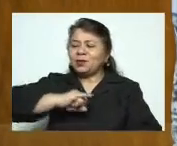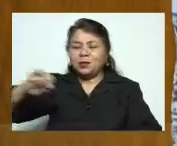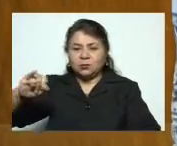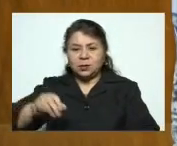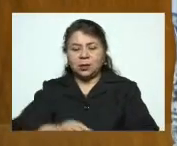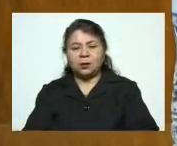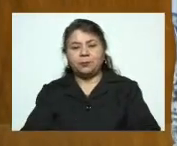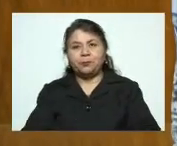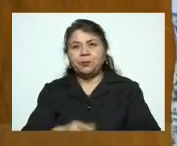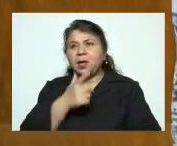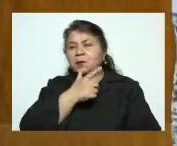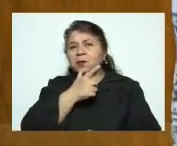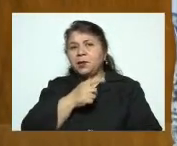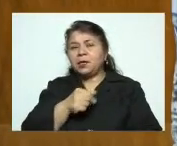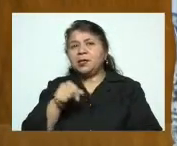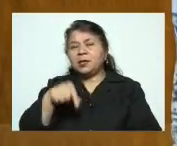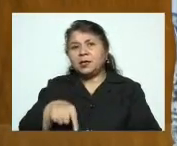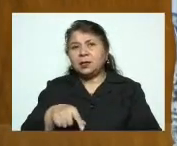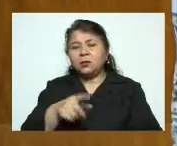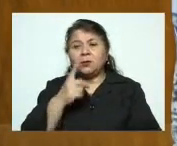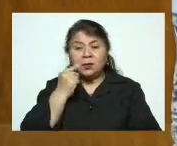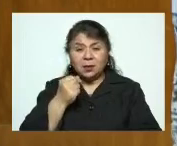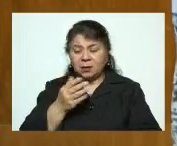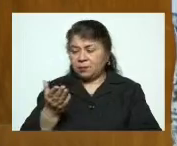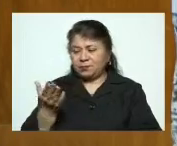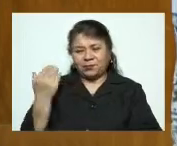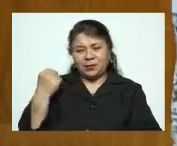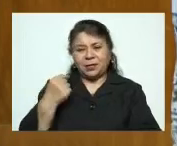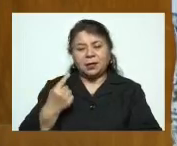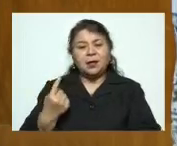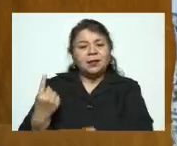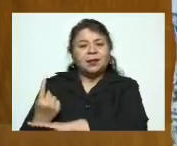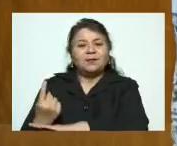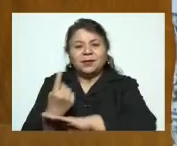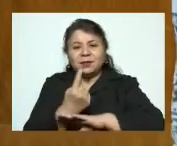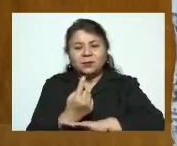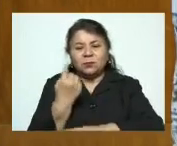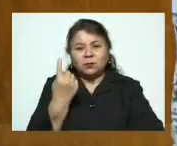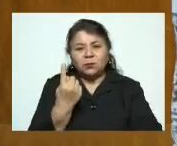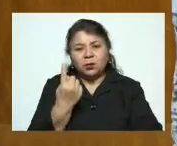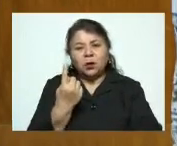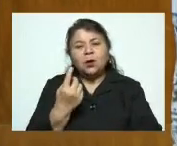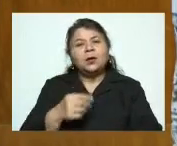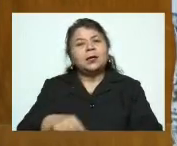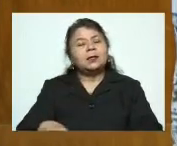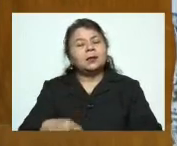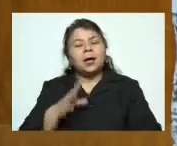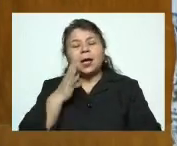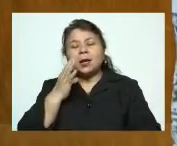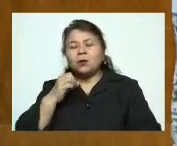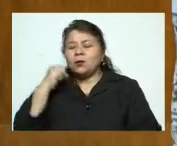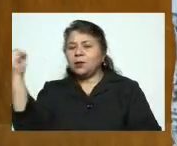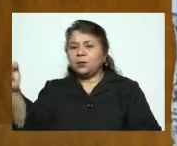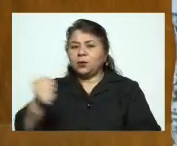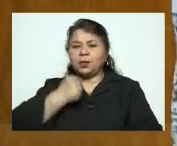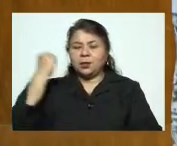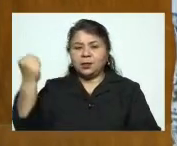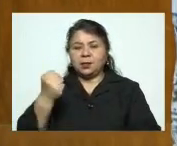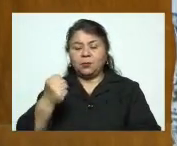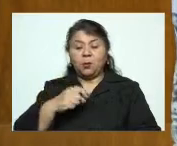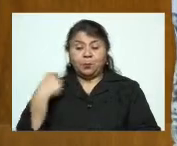esta fase 1 van a ser cruciales, en donde los sanjuaninos tenemos que poner